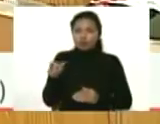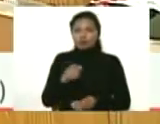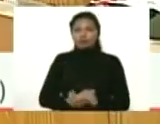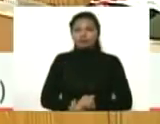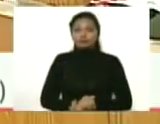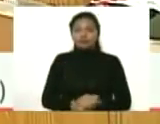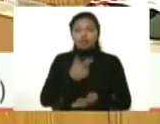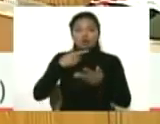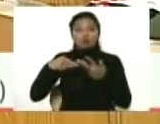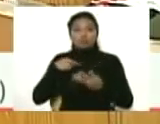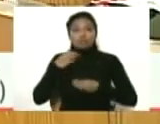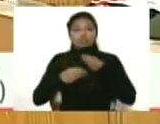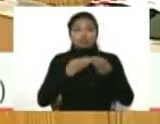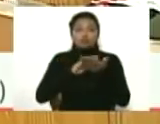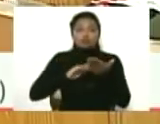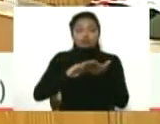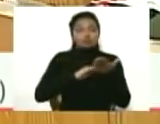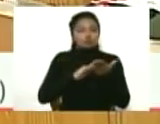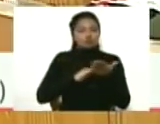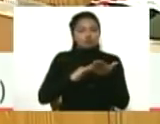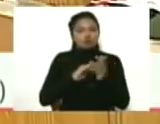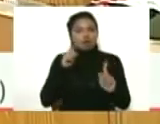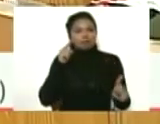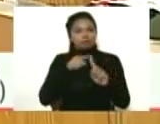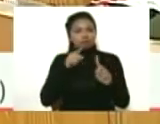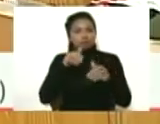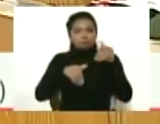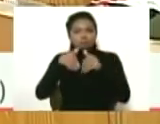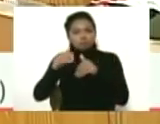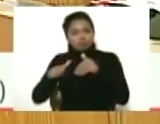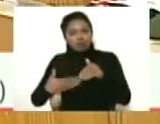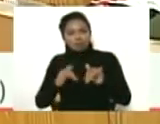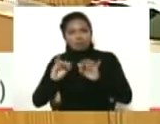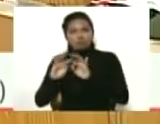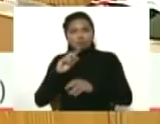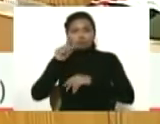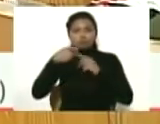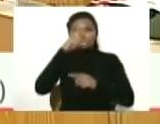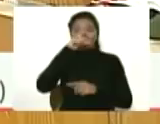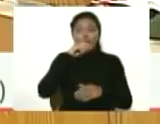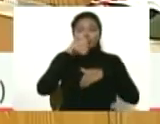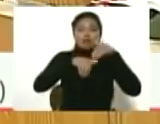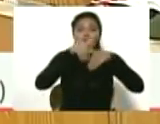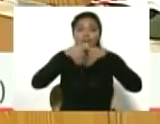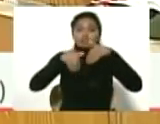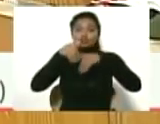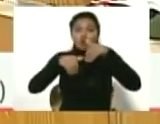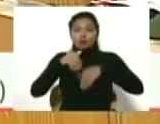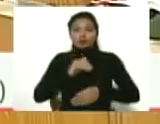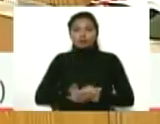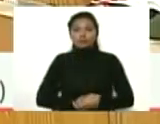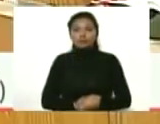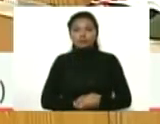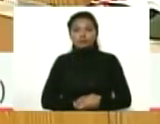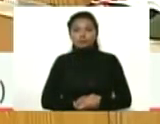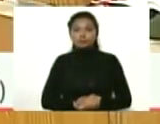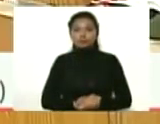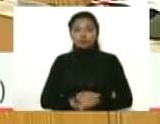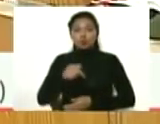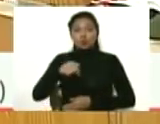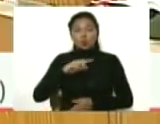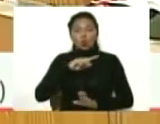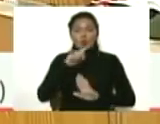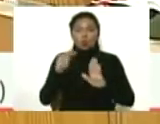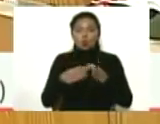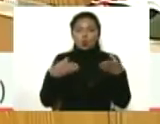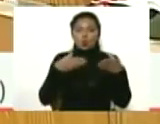los asuntos que haya que resolver se dirimen con los votos. Próximo año tenemos elecciones. Ya hoy se